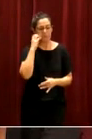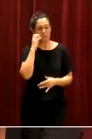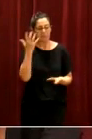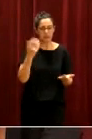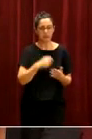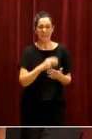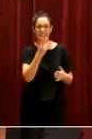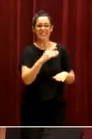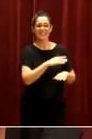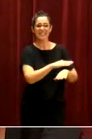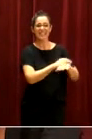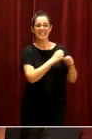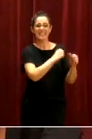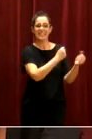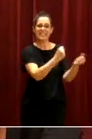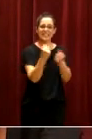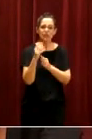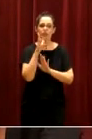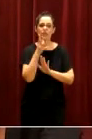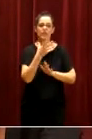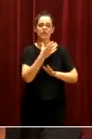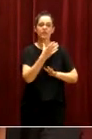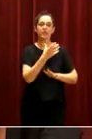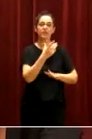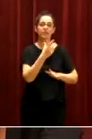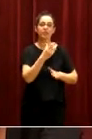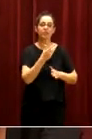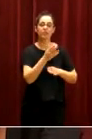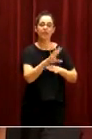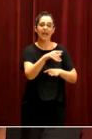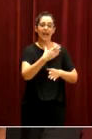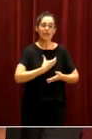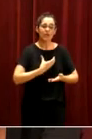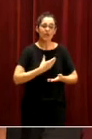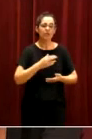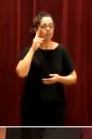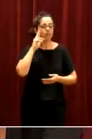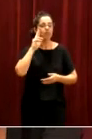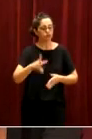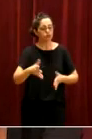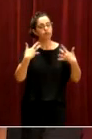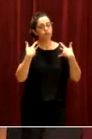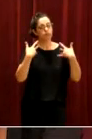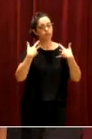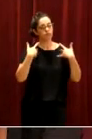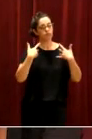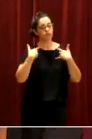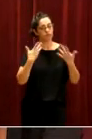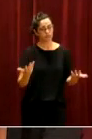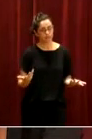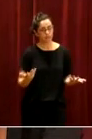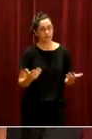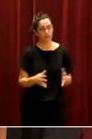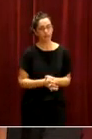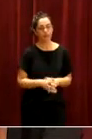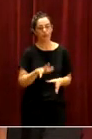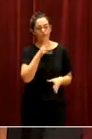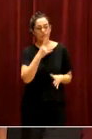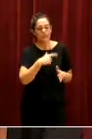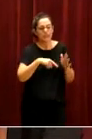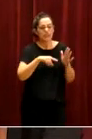el Ayuntamiento, el Consejo Insular de Ibiza y el Govern, el Ayuntamiento reconoció su responsabilidad en la creación de la apariencia de legalidad del edificio al